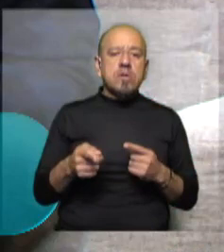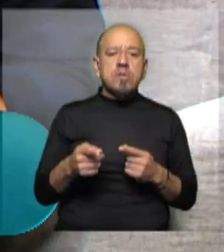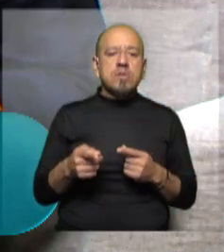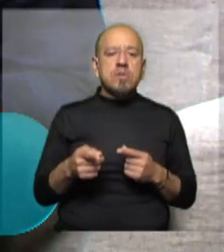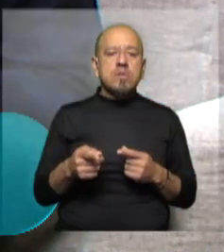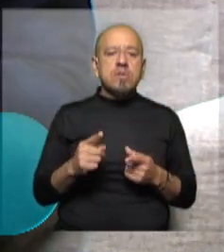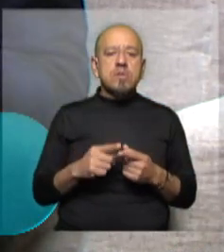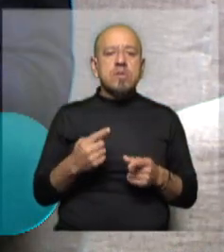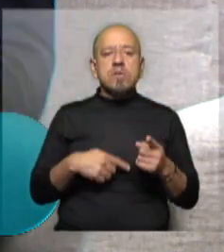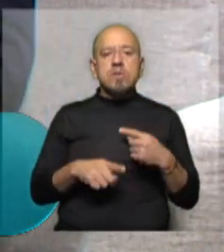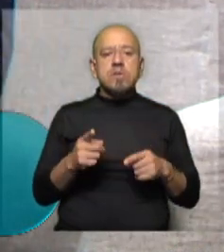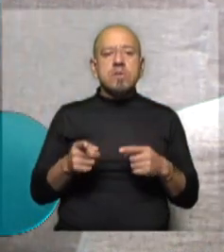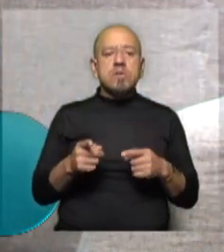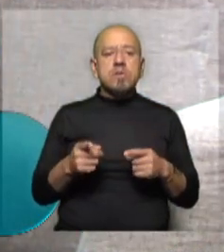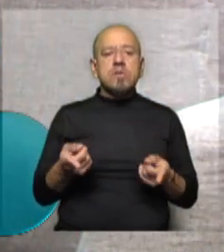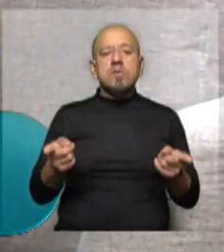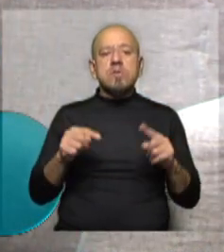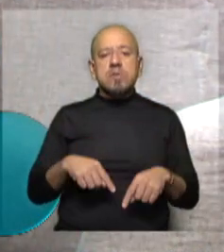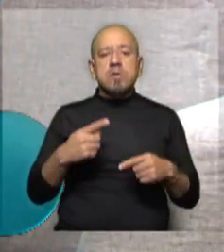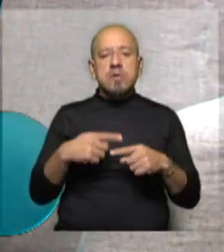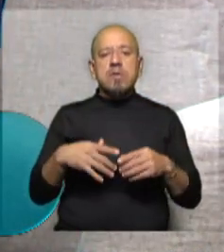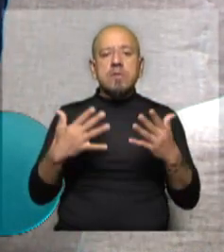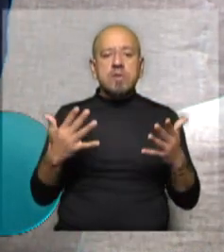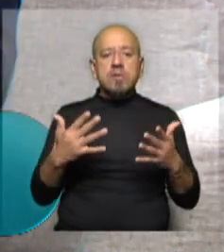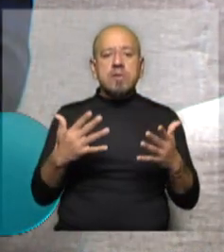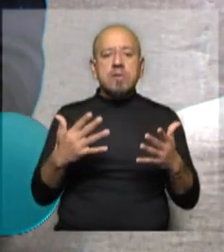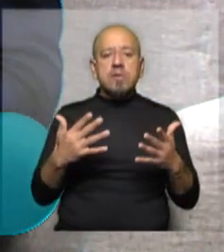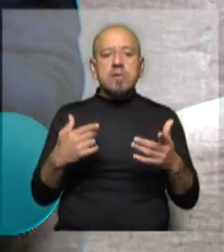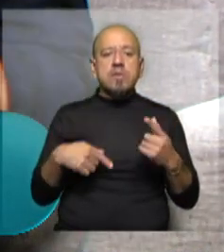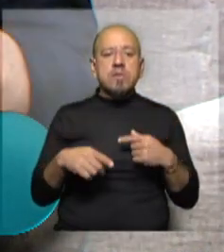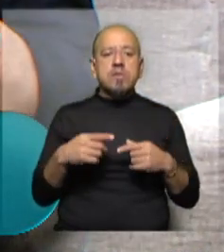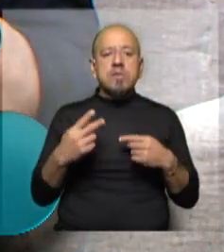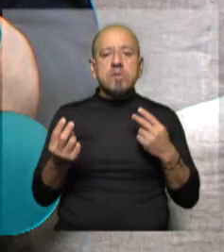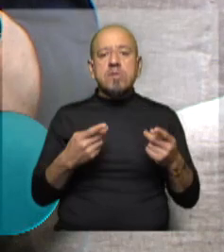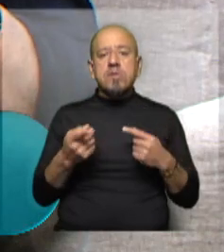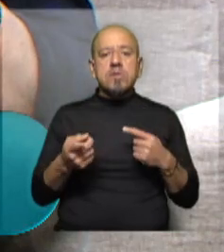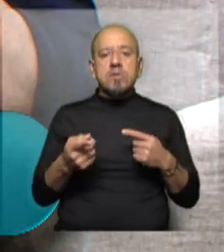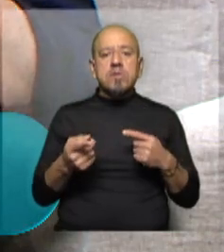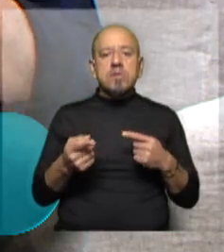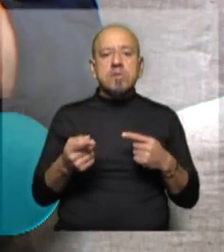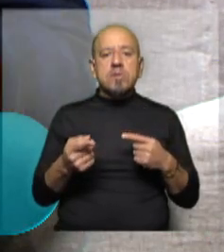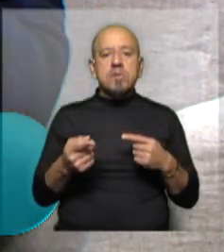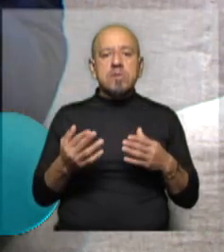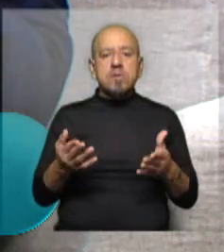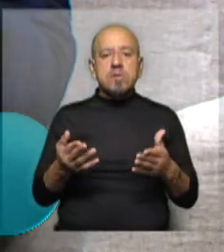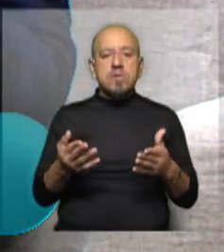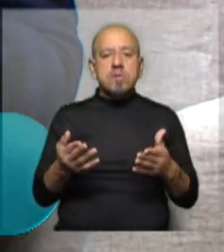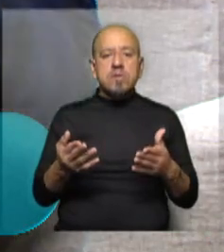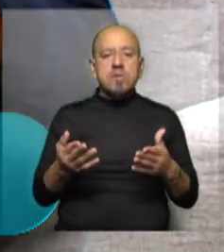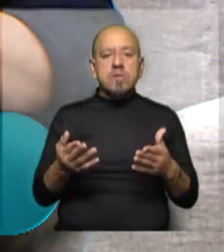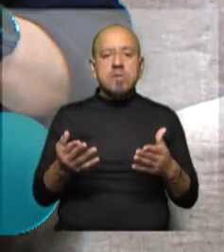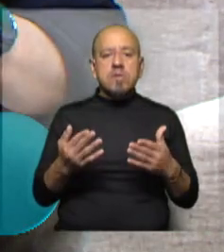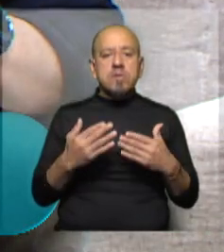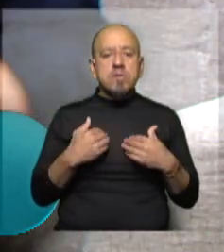please come. Así que vengan if you're al festival. Spiritually seeking, si estás buscando espiritualmente algo. Come because the music